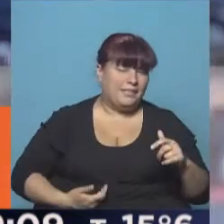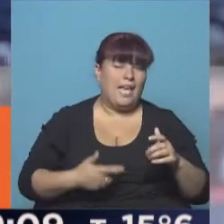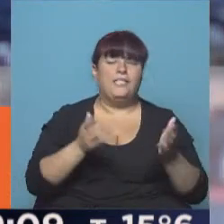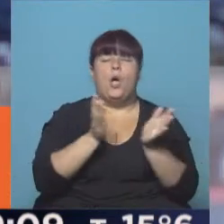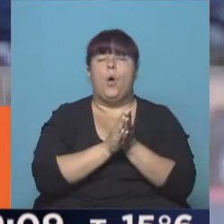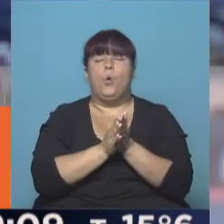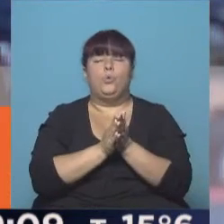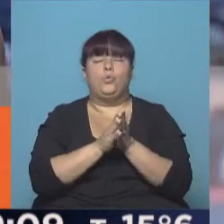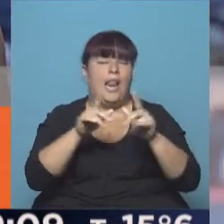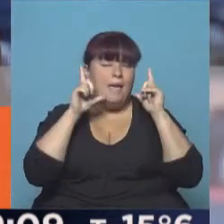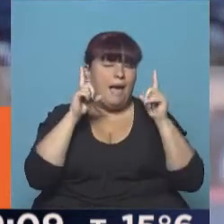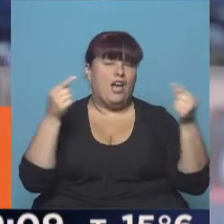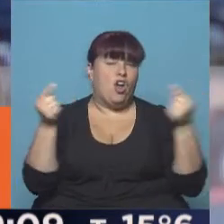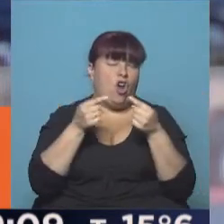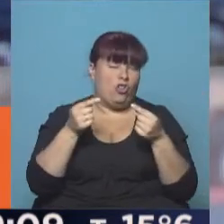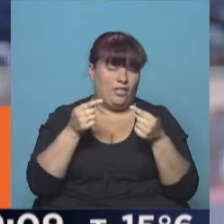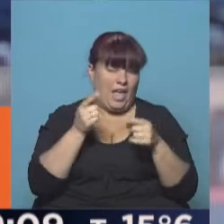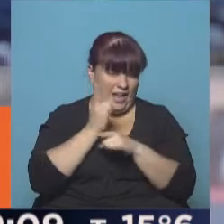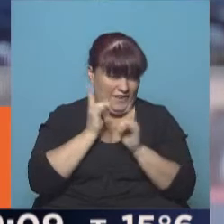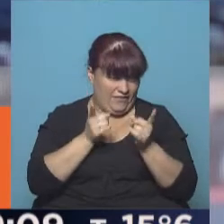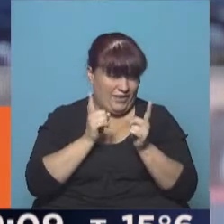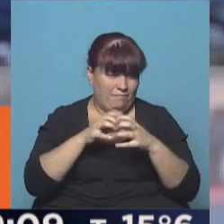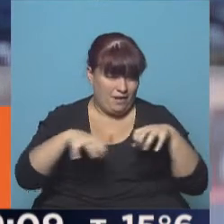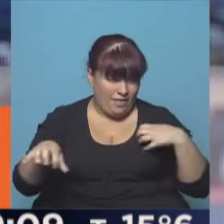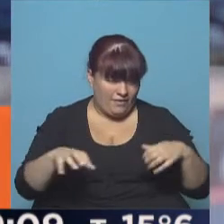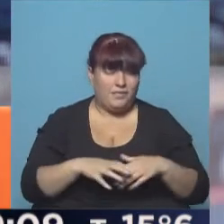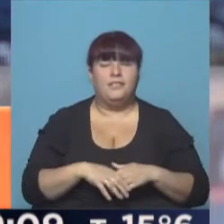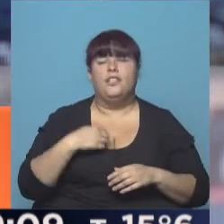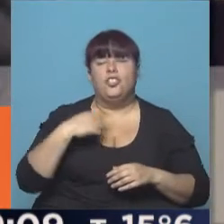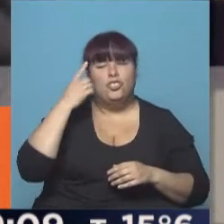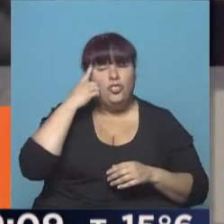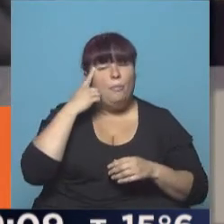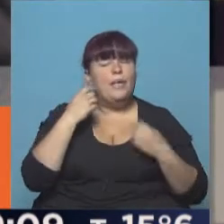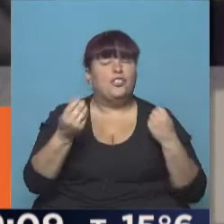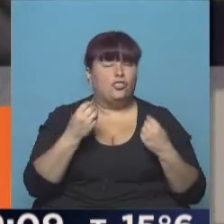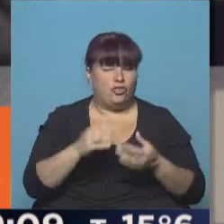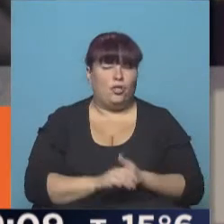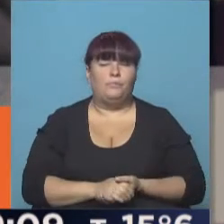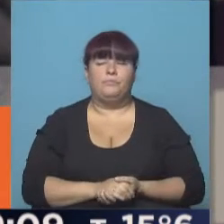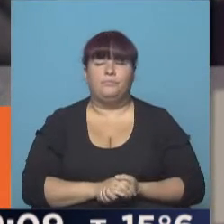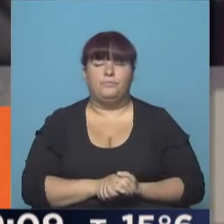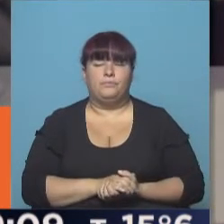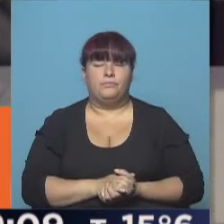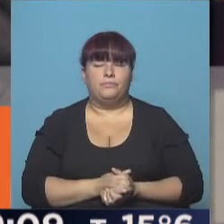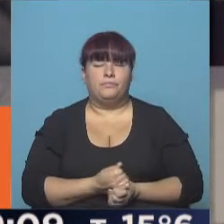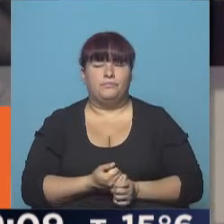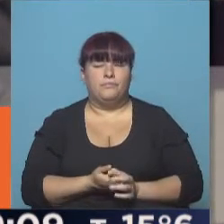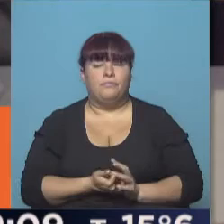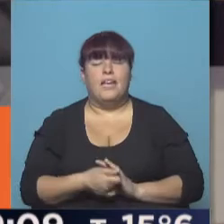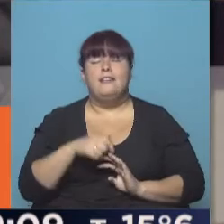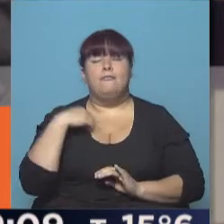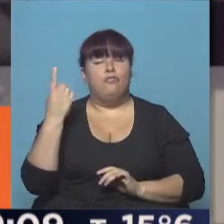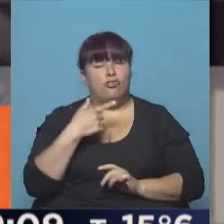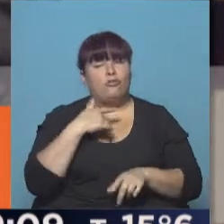con la imagen de la oposición, ¿sigue estando esa división? Yo creo que lo que ha ocurrido es que lo que